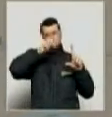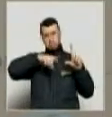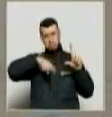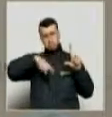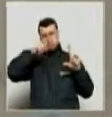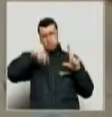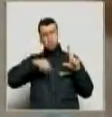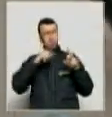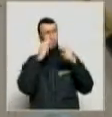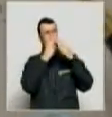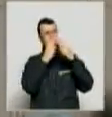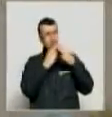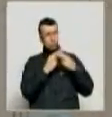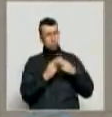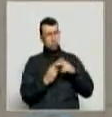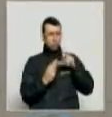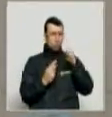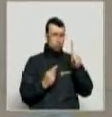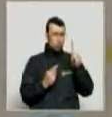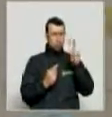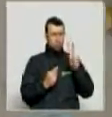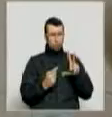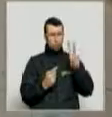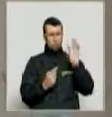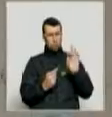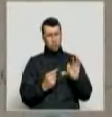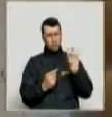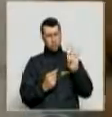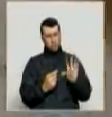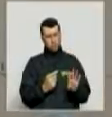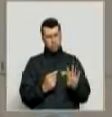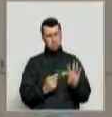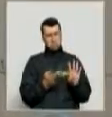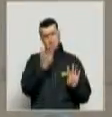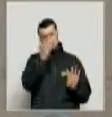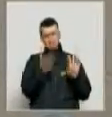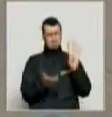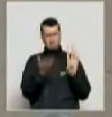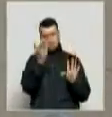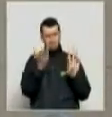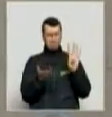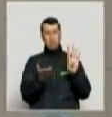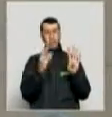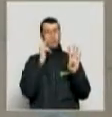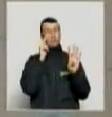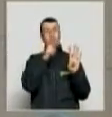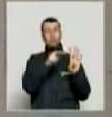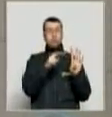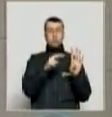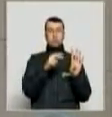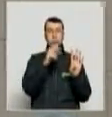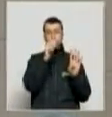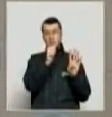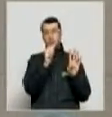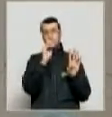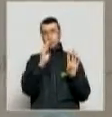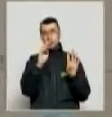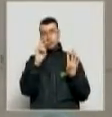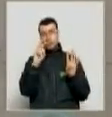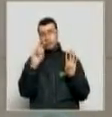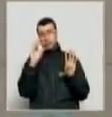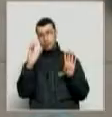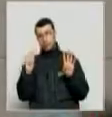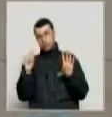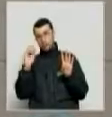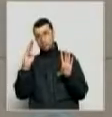dar unos numeritos, es decir, 1, 2, 3, 4, que son las derivaciones que vimos adelante, y las ABR, ABL y ABR, que